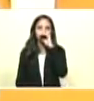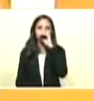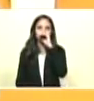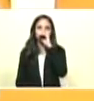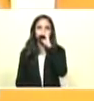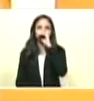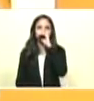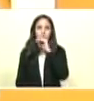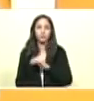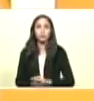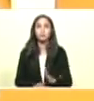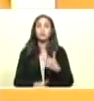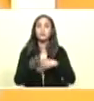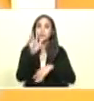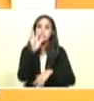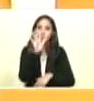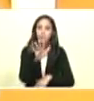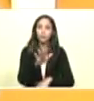596 millones de euros,